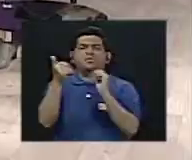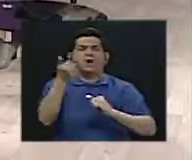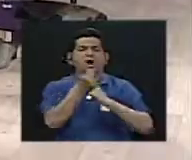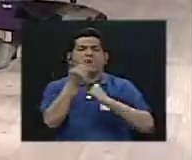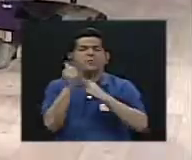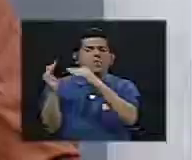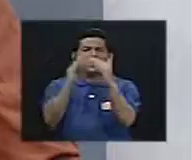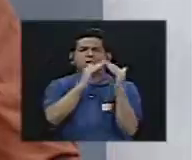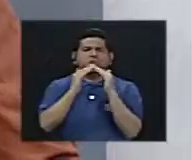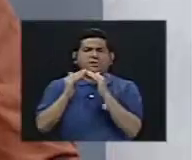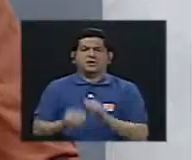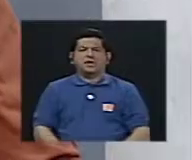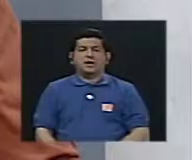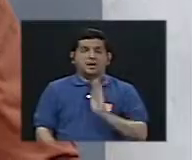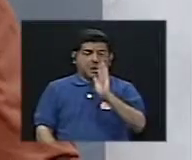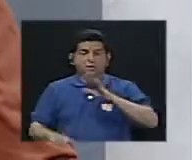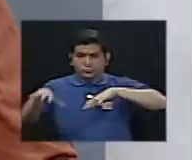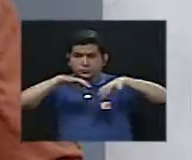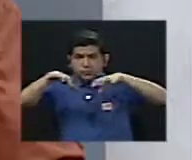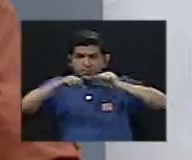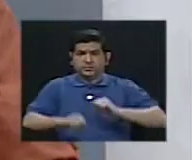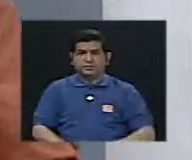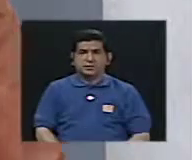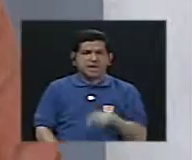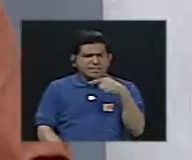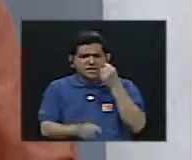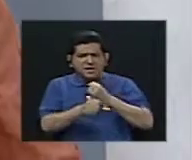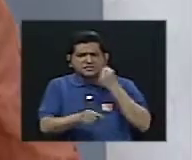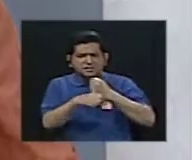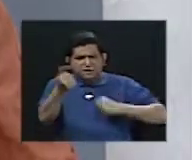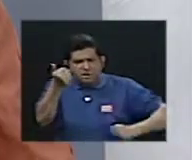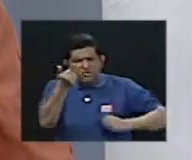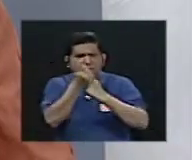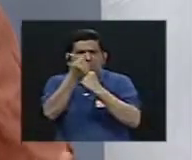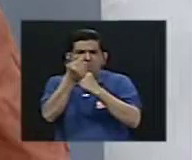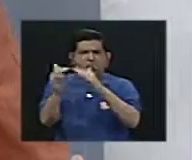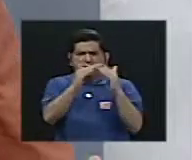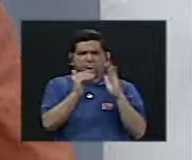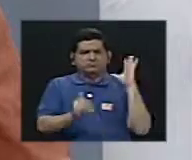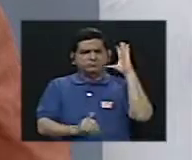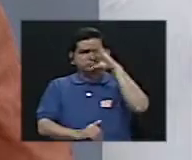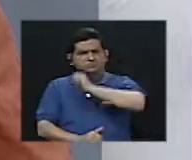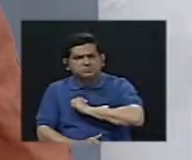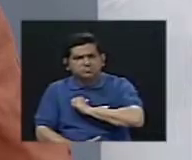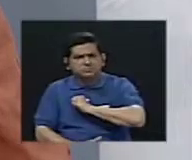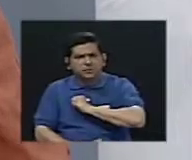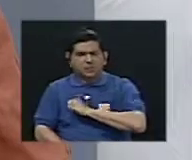a las comunidades en aquello que hacen, y en ese trabajo de apoyo a las comunidades se dan cuenta